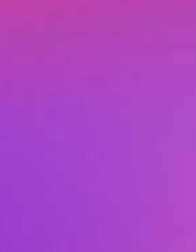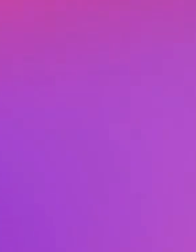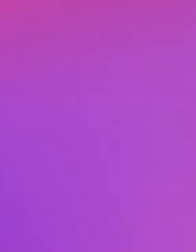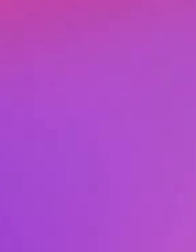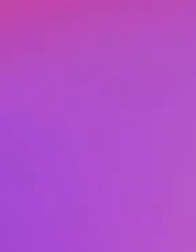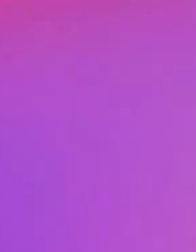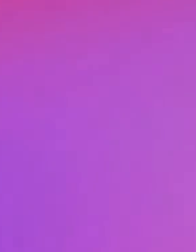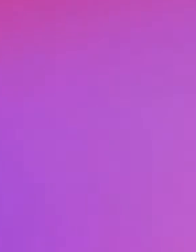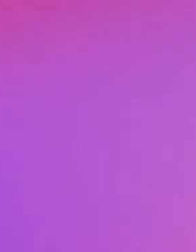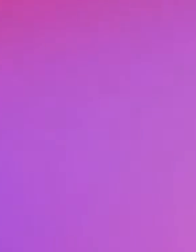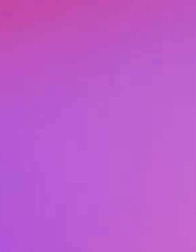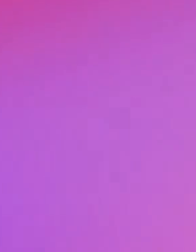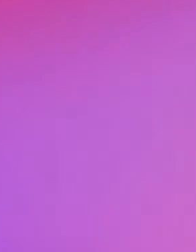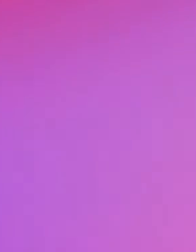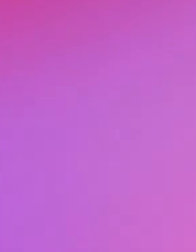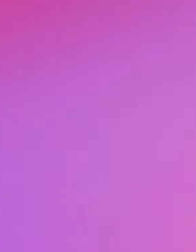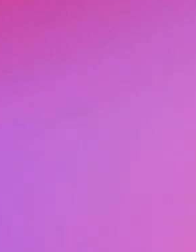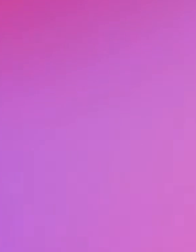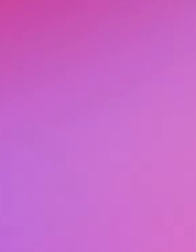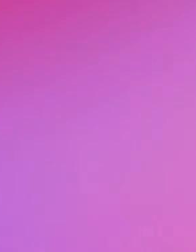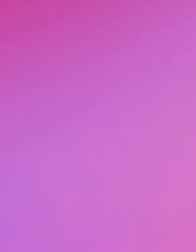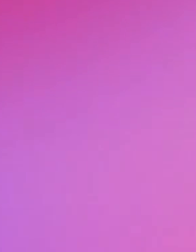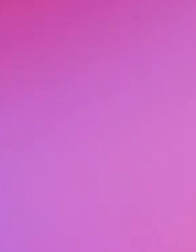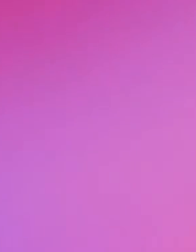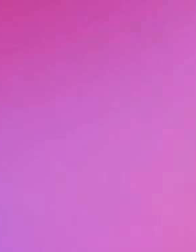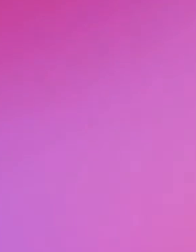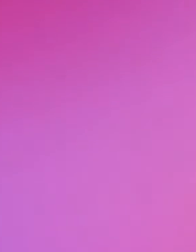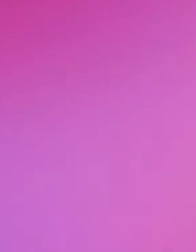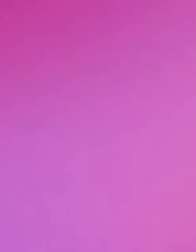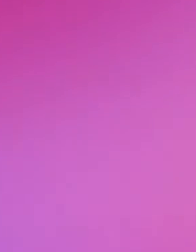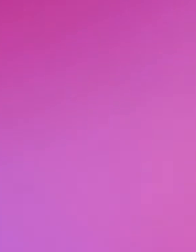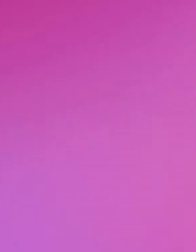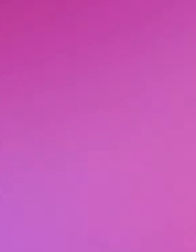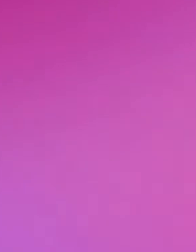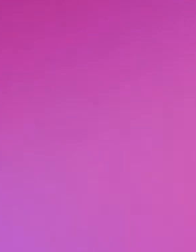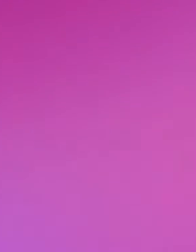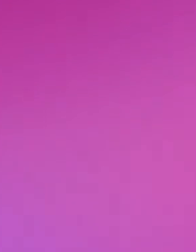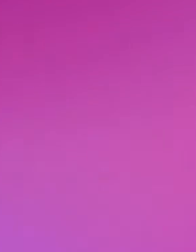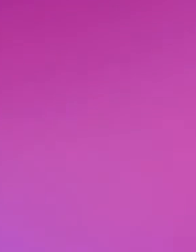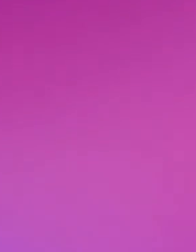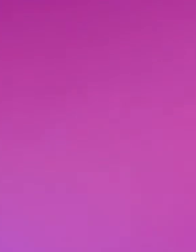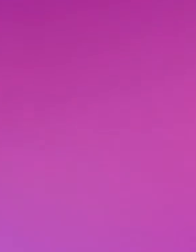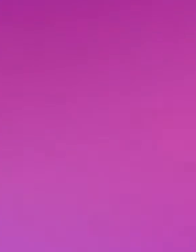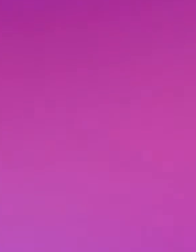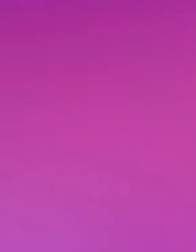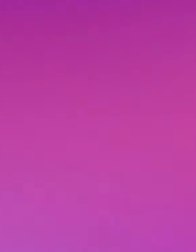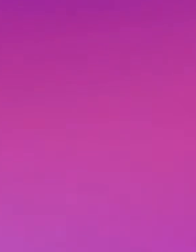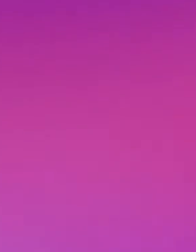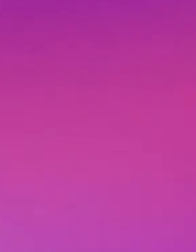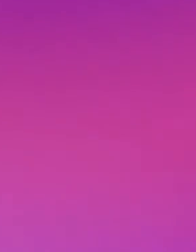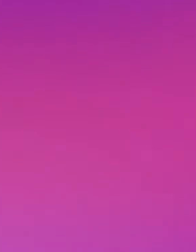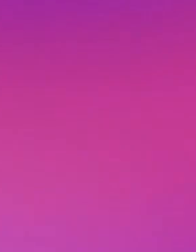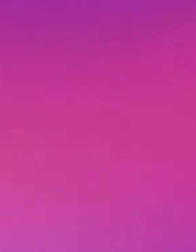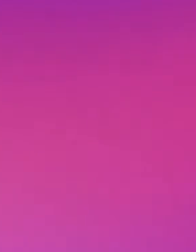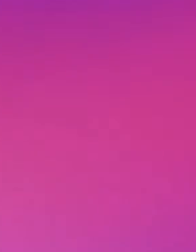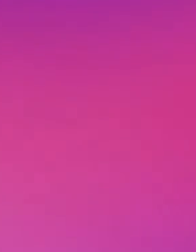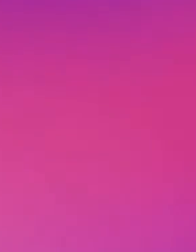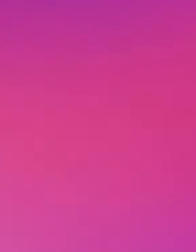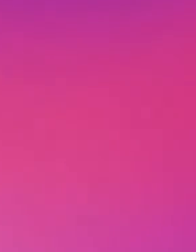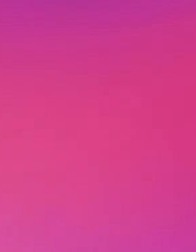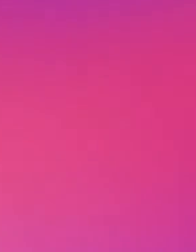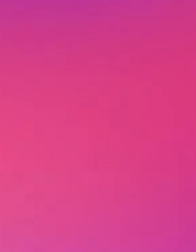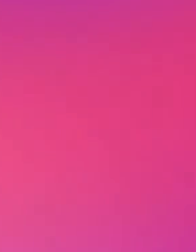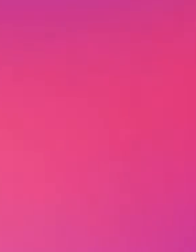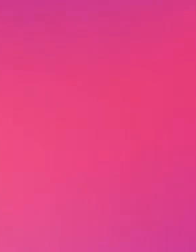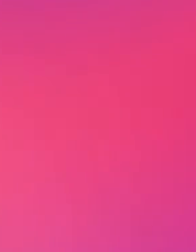Si tienes dudas o necesitas ayuda, llama al Centro de Apoyo Pedagógico a Distancia. El número de teléfono para secundaria